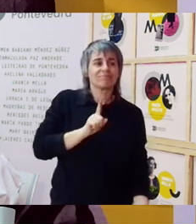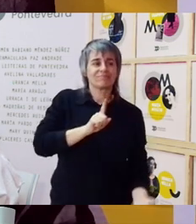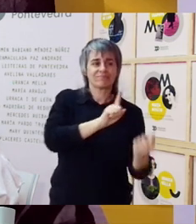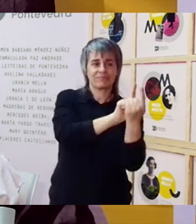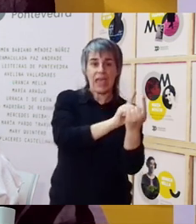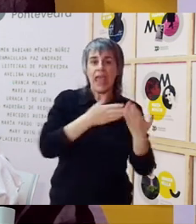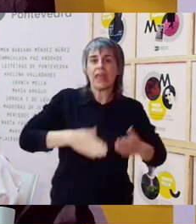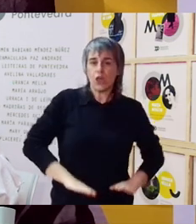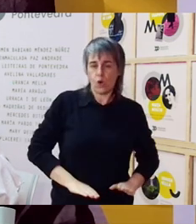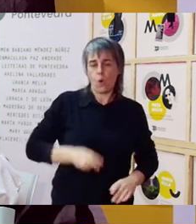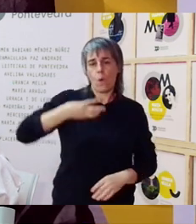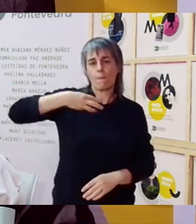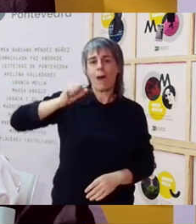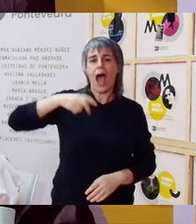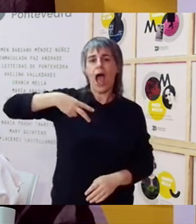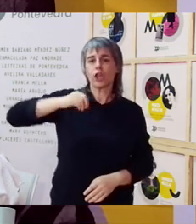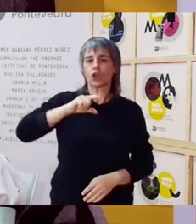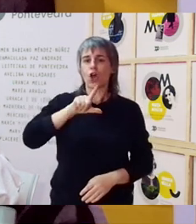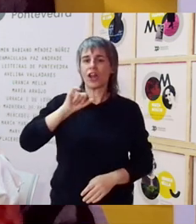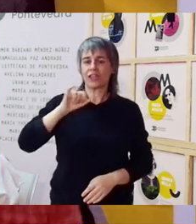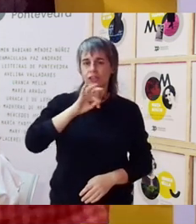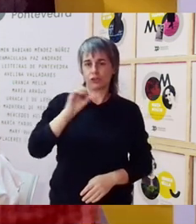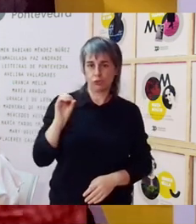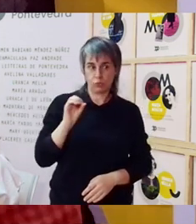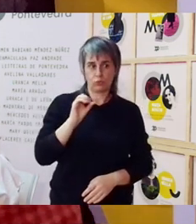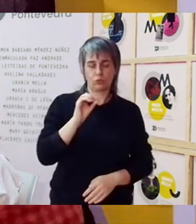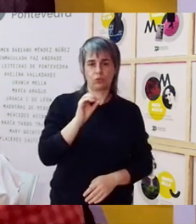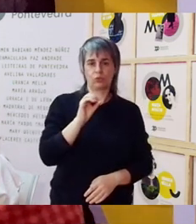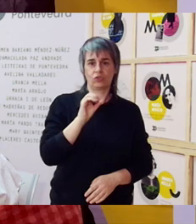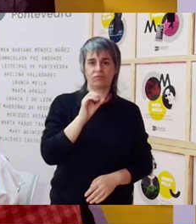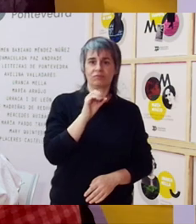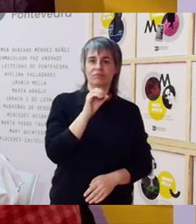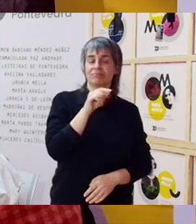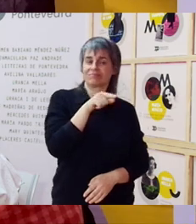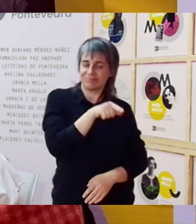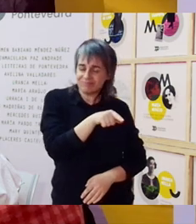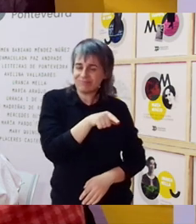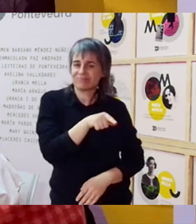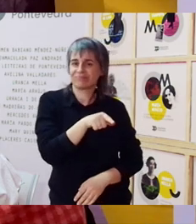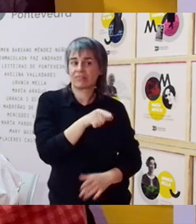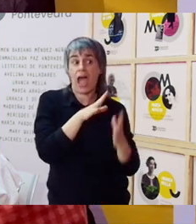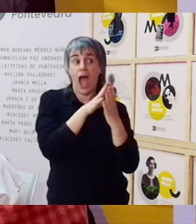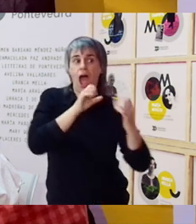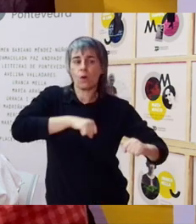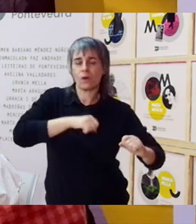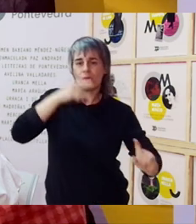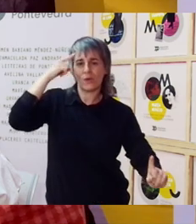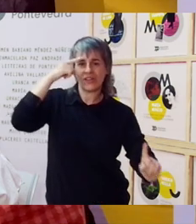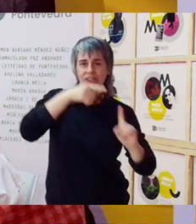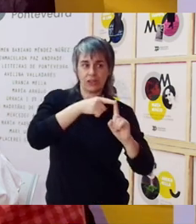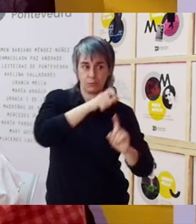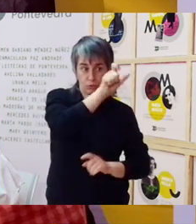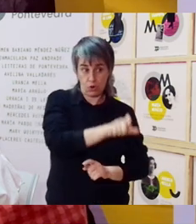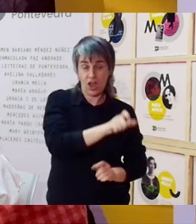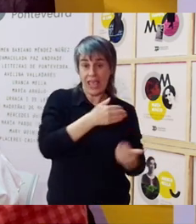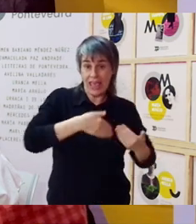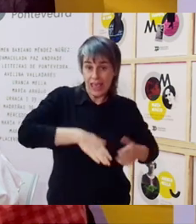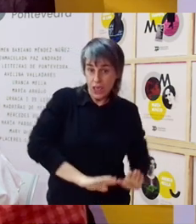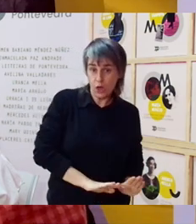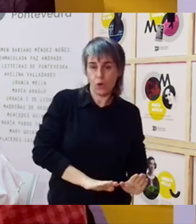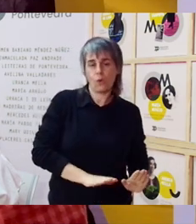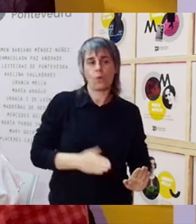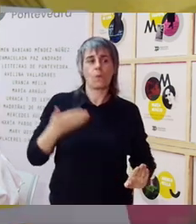Manolito, que habían arranxado para que él fora hasta o País